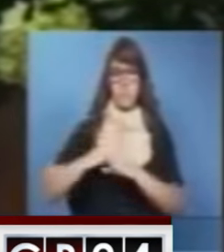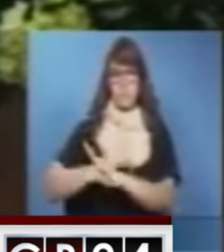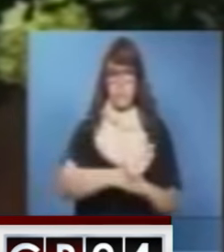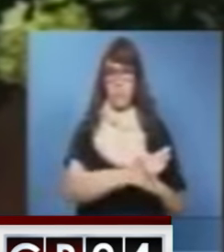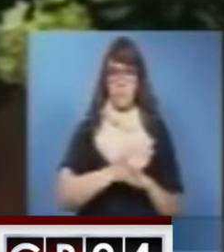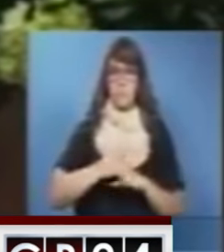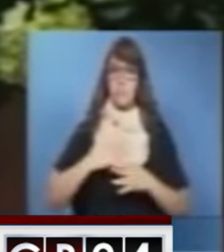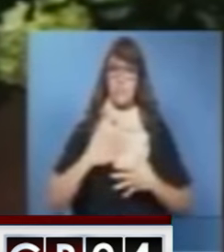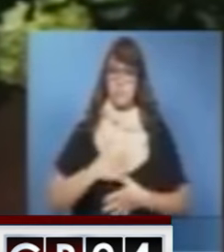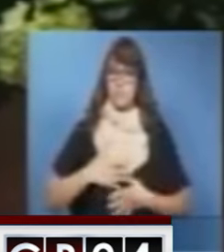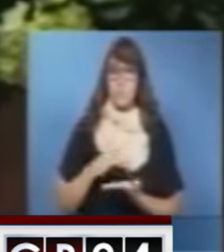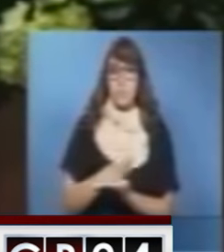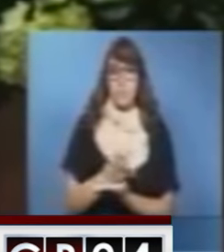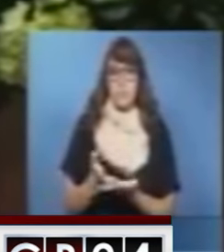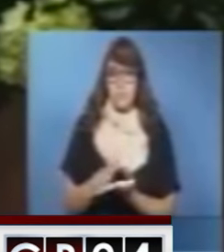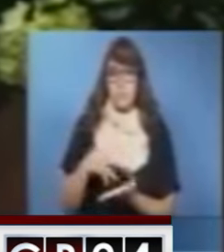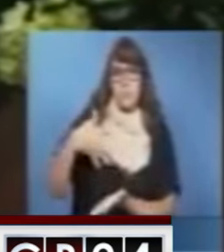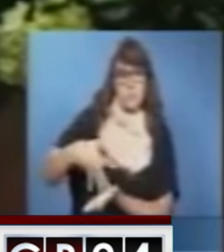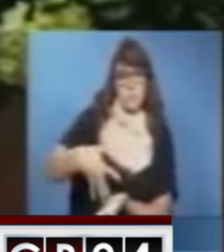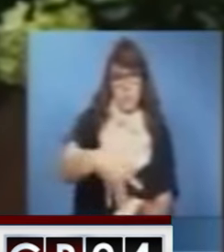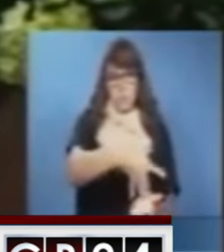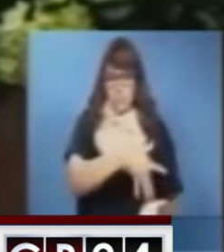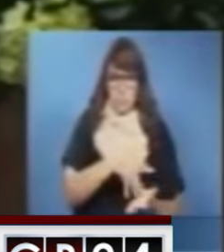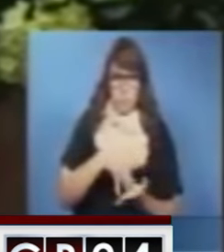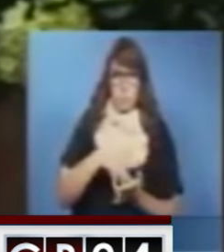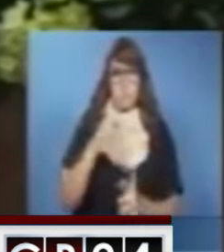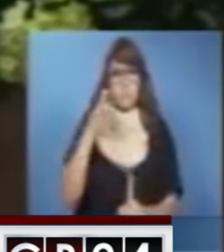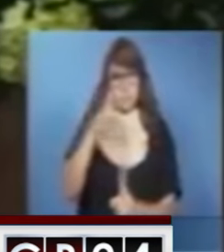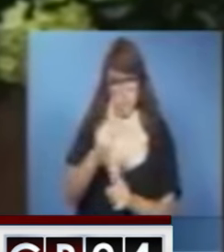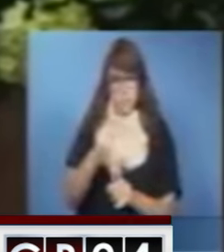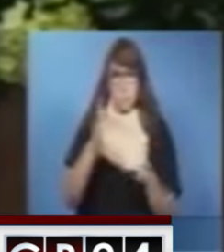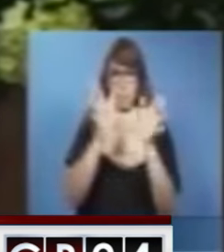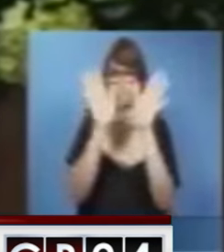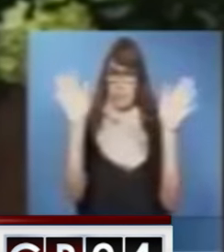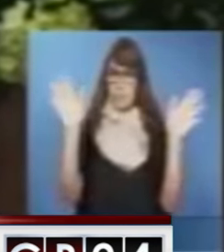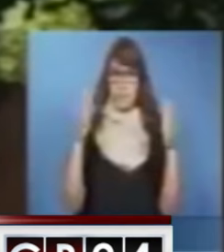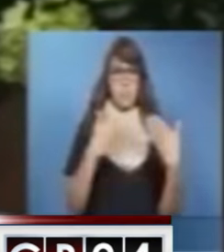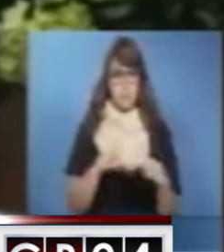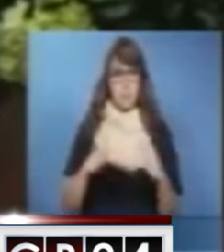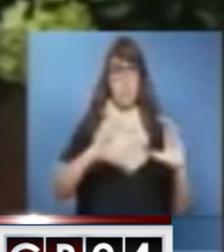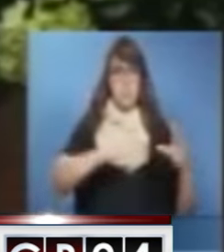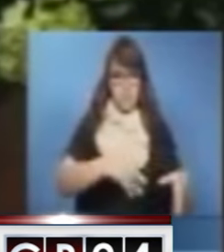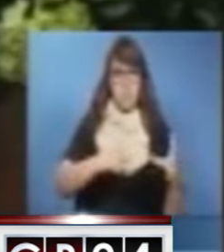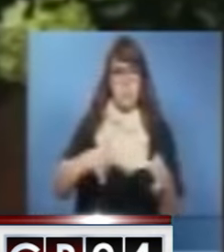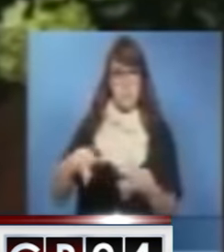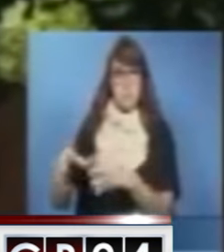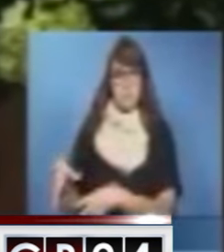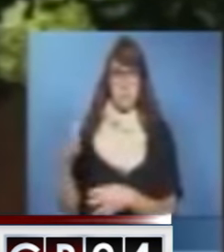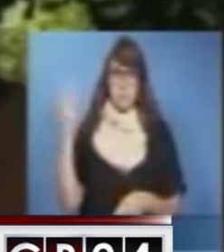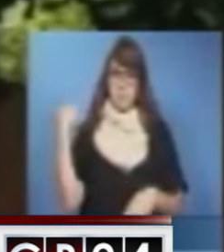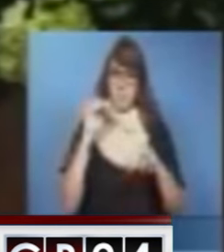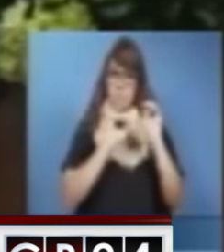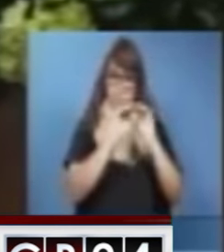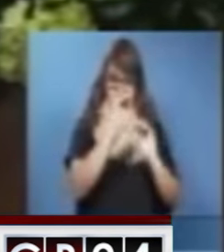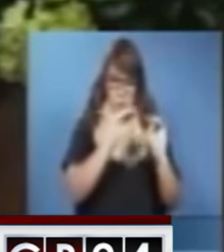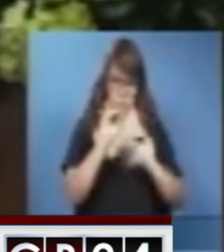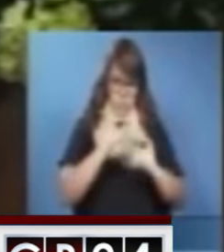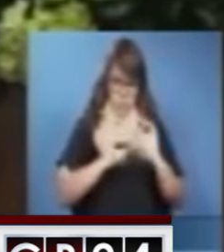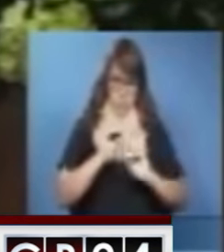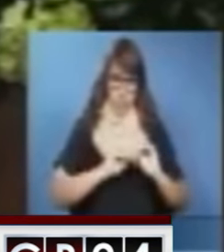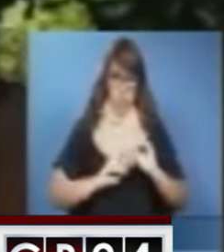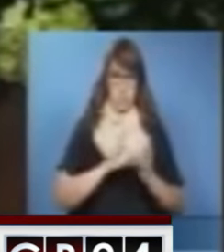y Convivencia Ciudadana, que con un enfoque plural y multisectorial elaboró el Plan